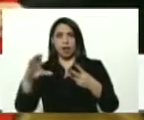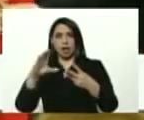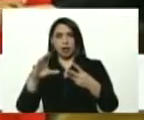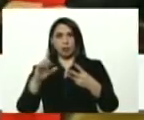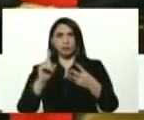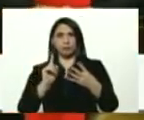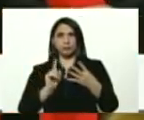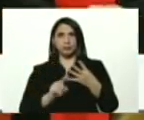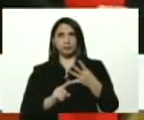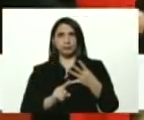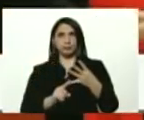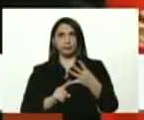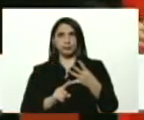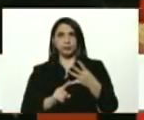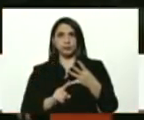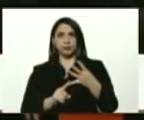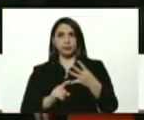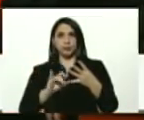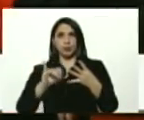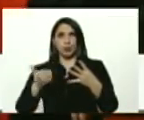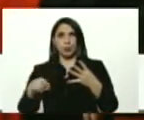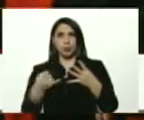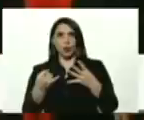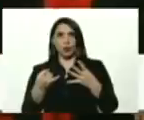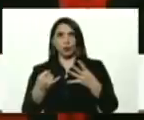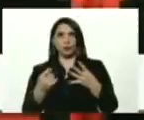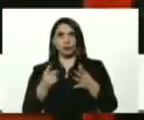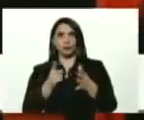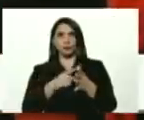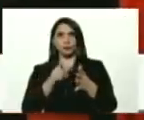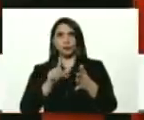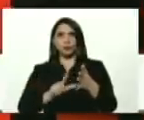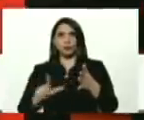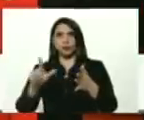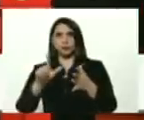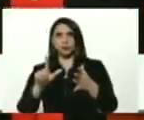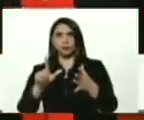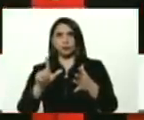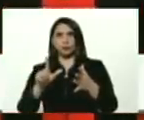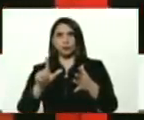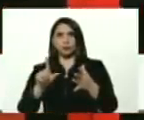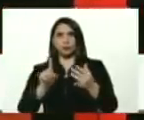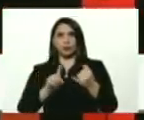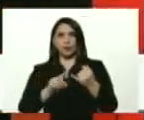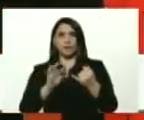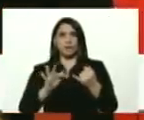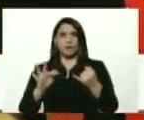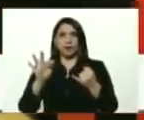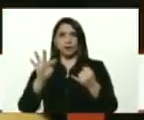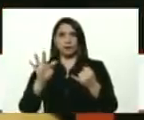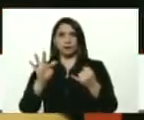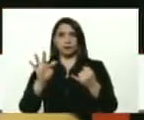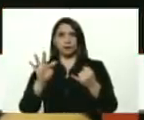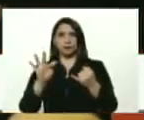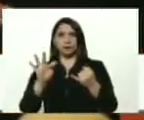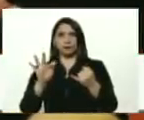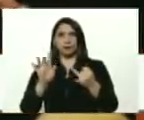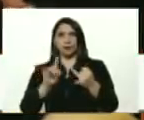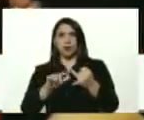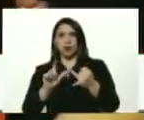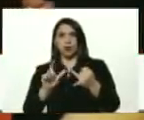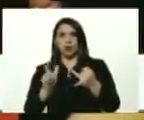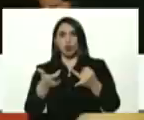Quintero, Juan Carlos Del Pino, Luis Delfín, Fran Antero,